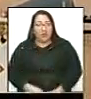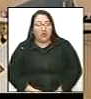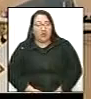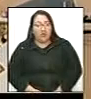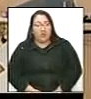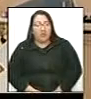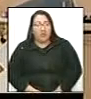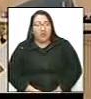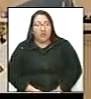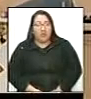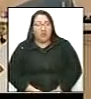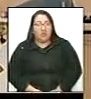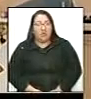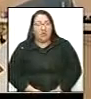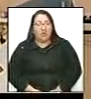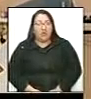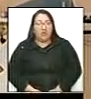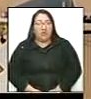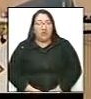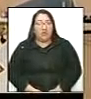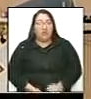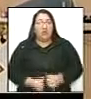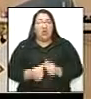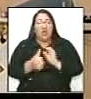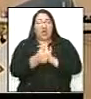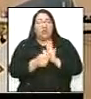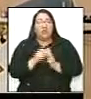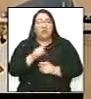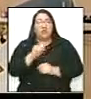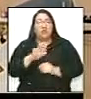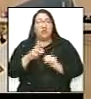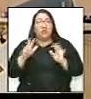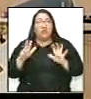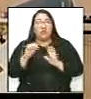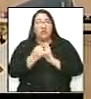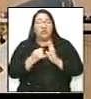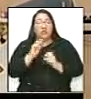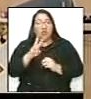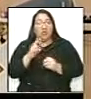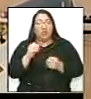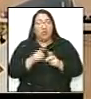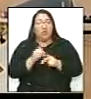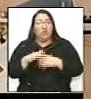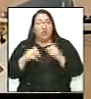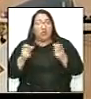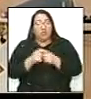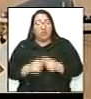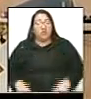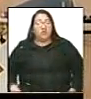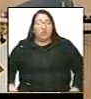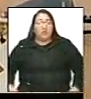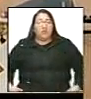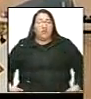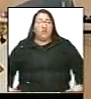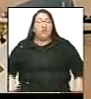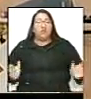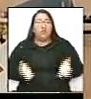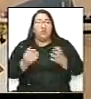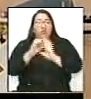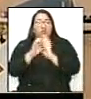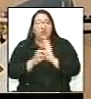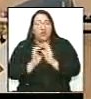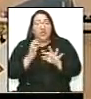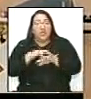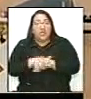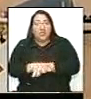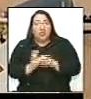por infracción constitucional a los artículos 158 y 146, inciso 2, así como por la comisión de los delitos de promoción, constitución o